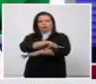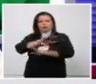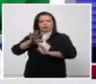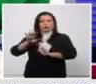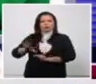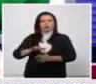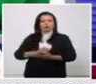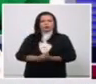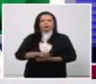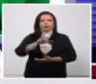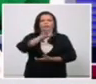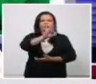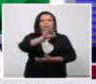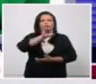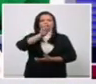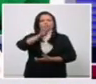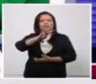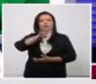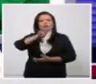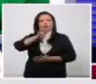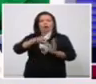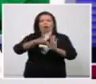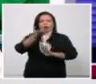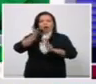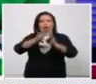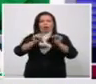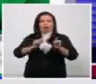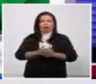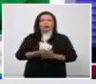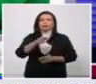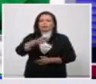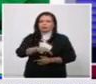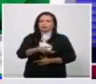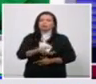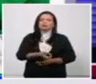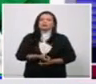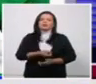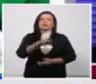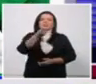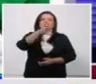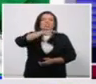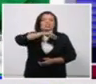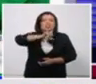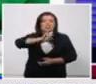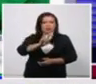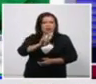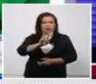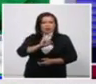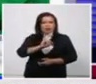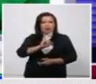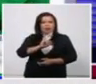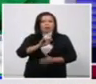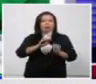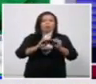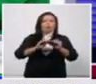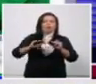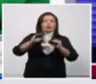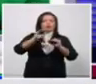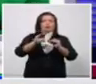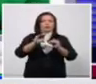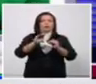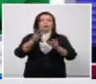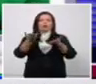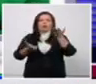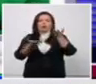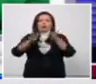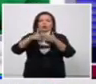839 altas ayer, podemos decir que 16 más que el número de casos confirmados en